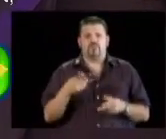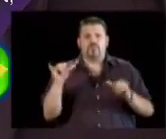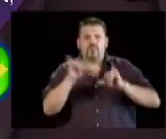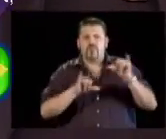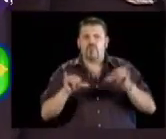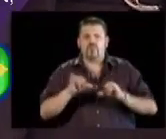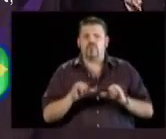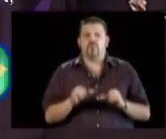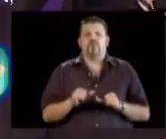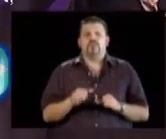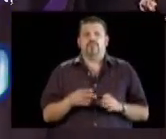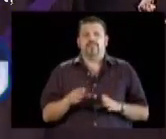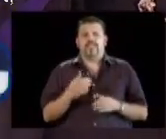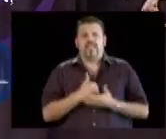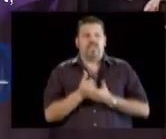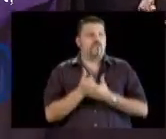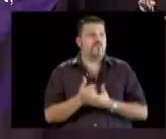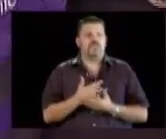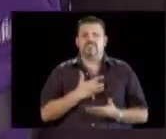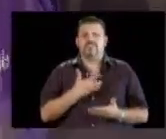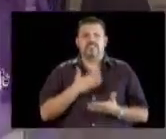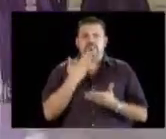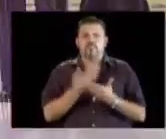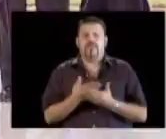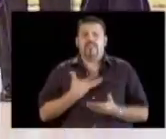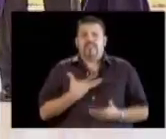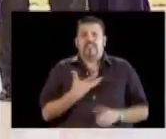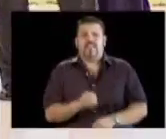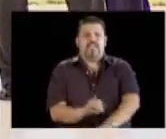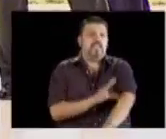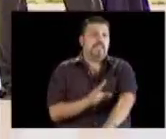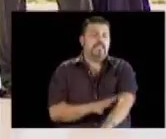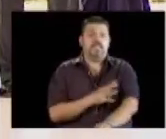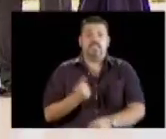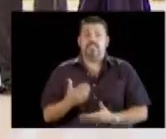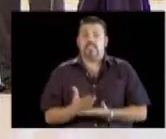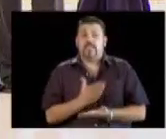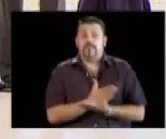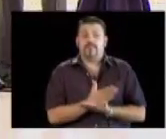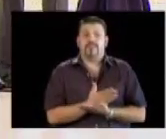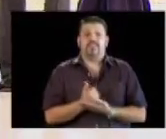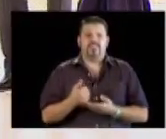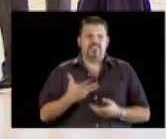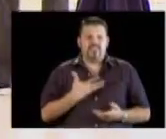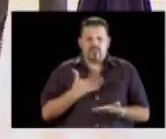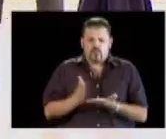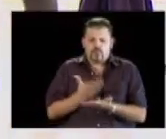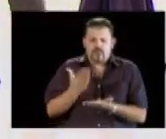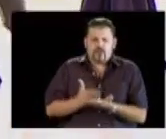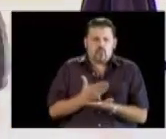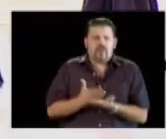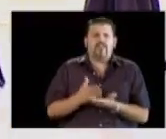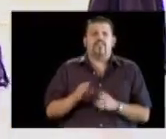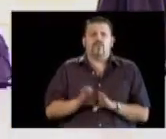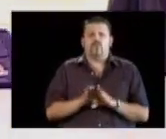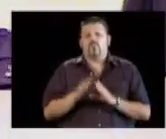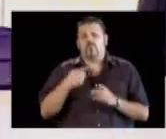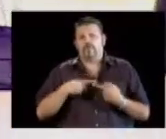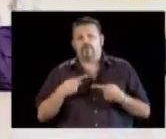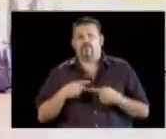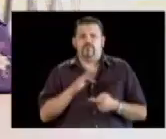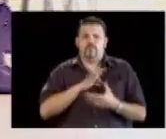agua que ayuda para arrancar, para tener energía. Tiene además un manual de distribuidor que les va a